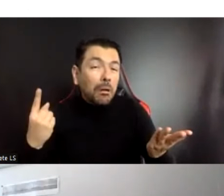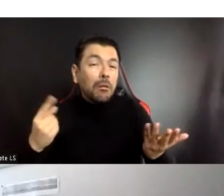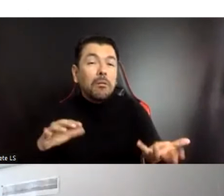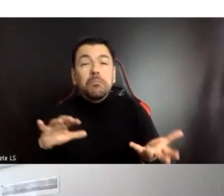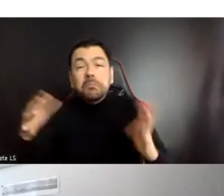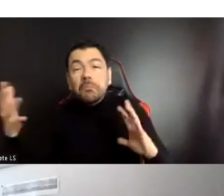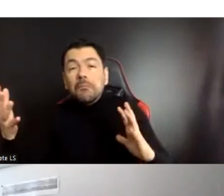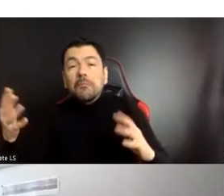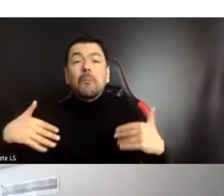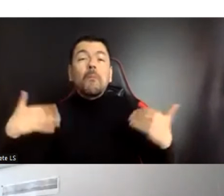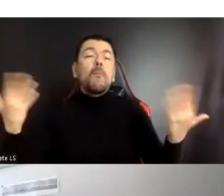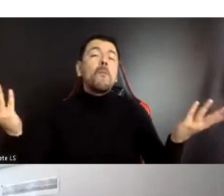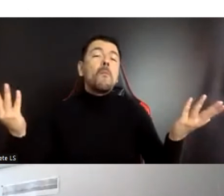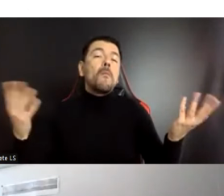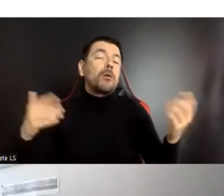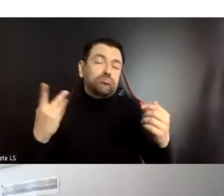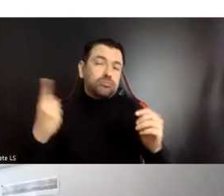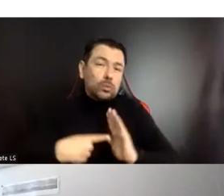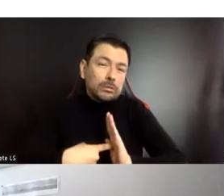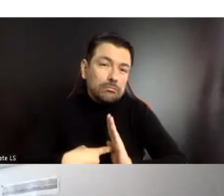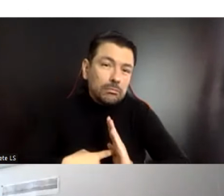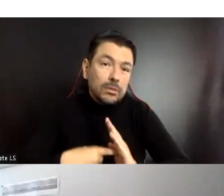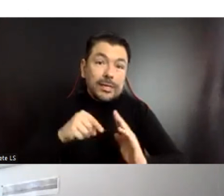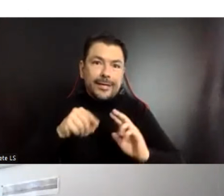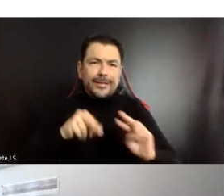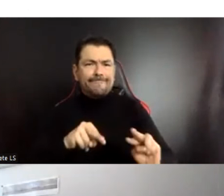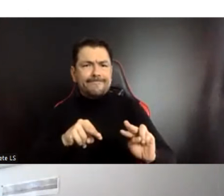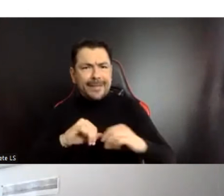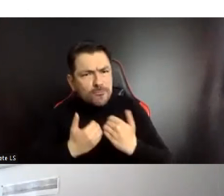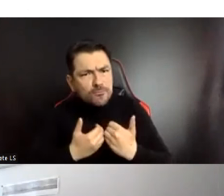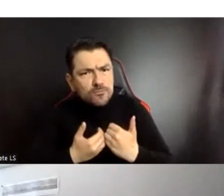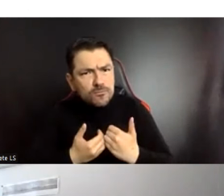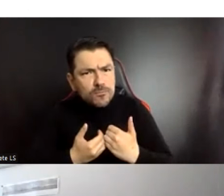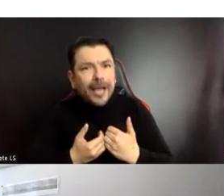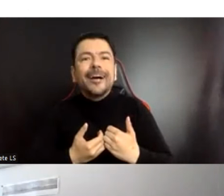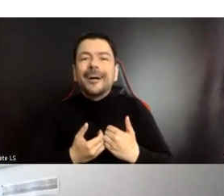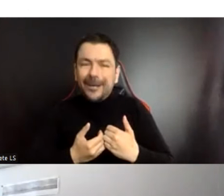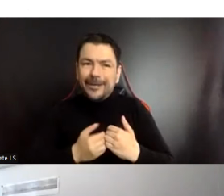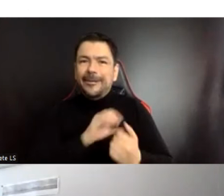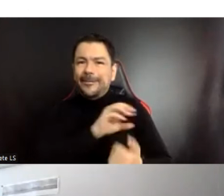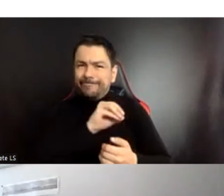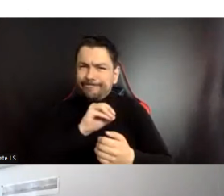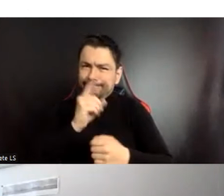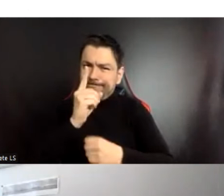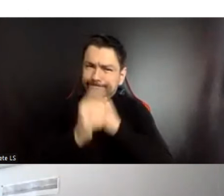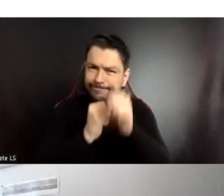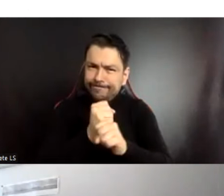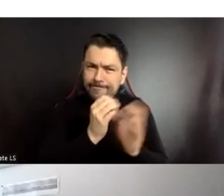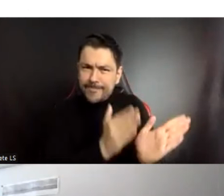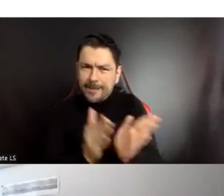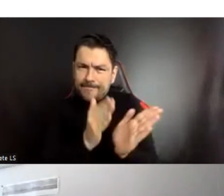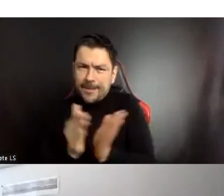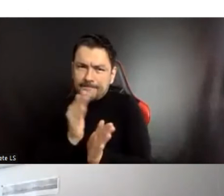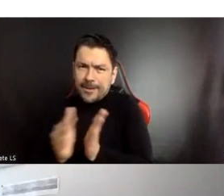de la regulación. Estamos planificando para el siguiente año lanzar una herramienta que se llama el mapeo de usuarios